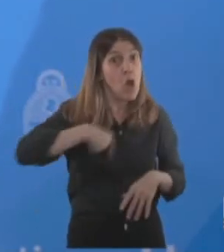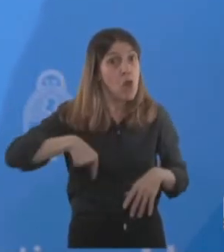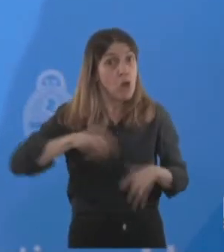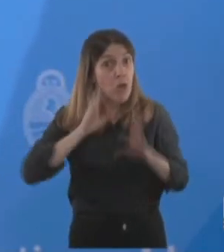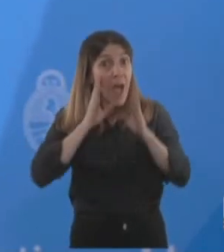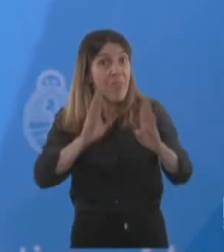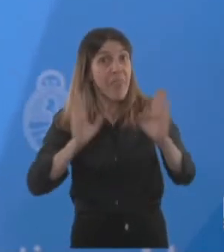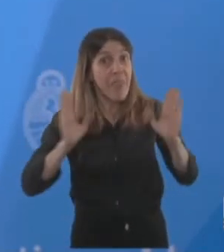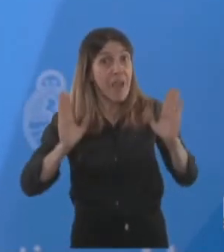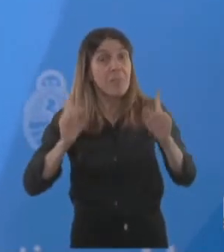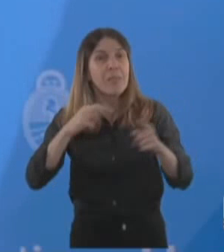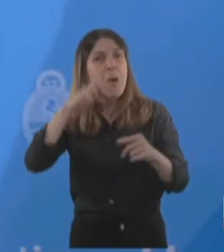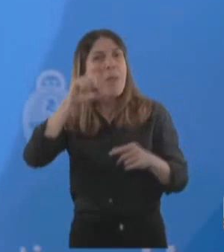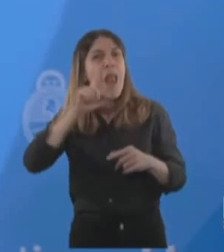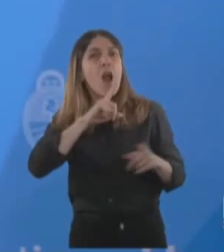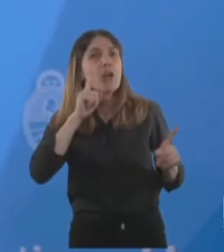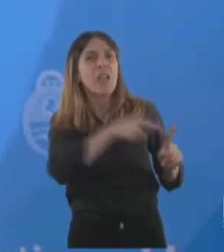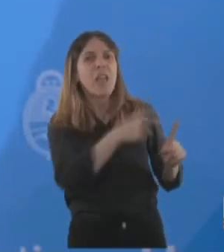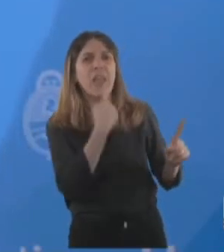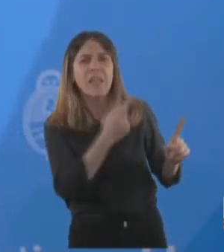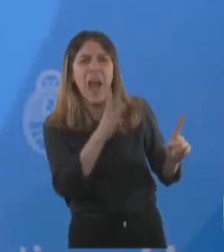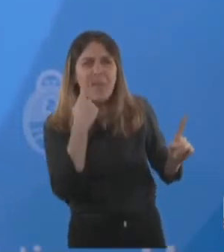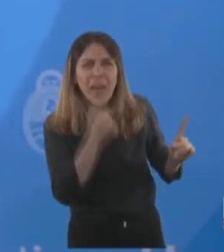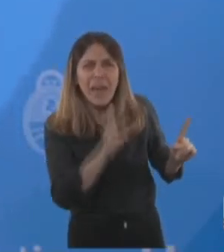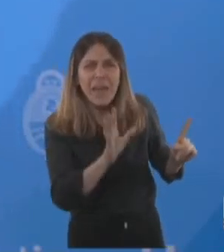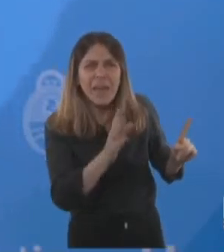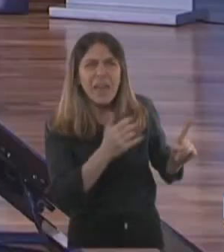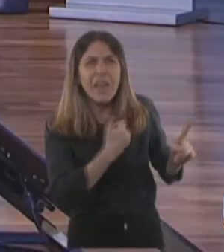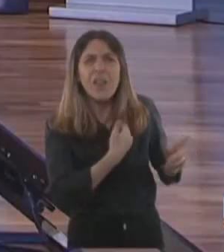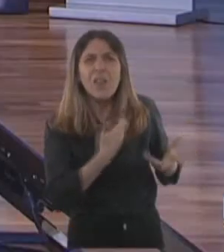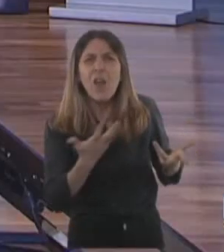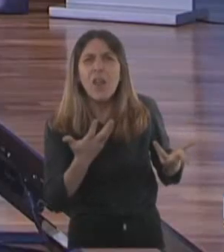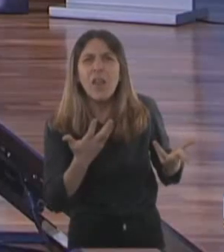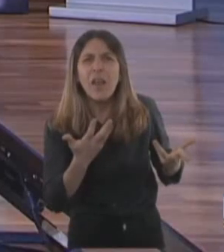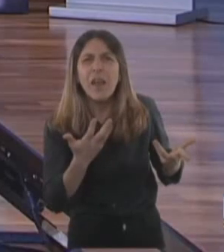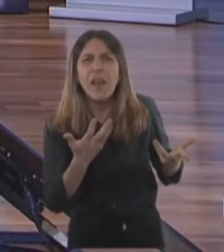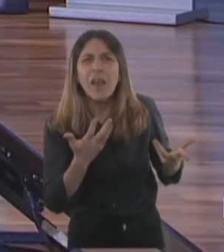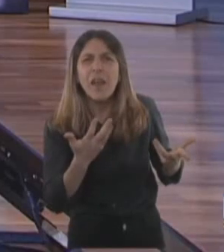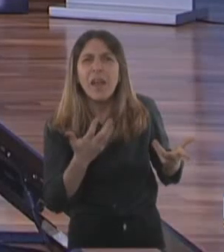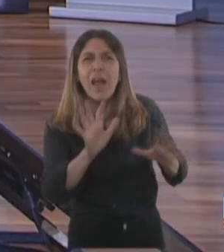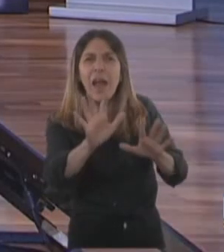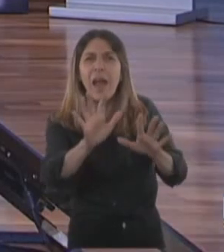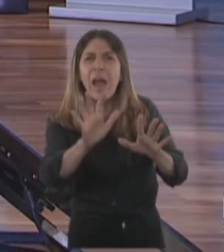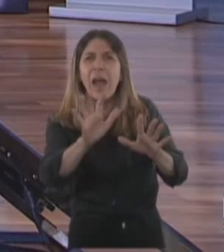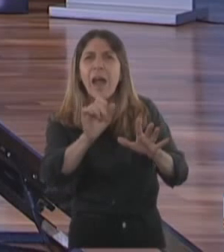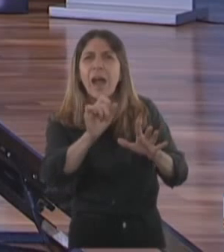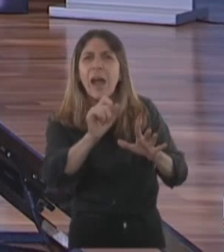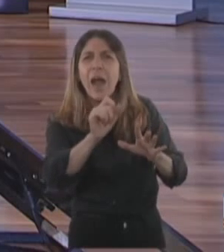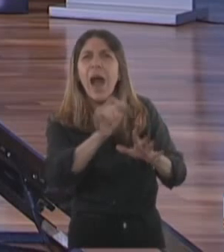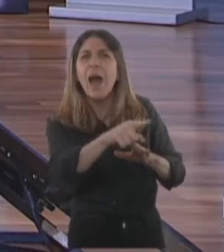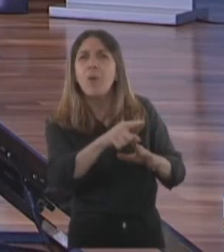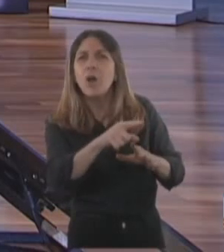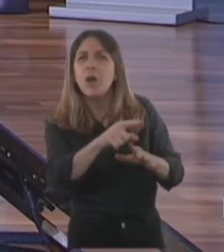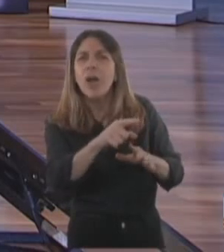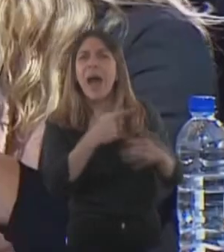No lo veo a Omar Perotti, que dicen que está, pero no lo veo. ¿Dónde está Omar? Está por Zoom, Omar. Está por Zoom. Allá te